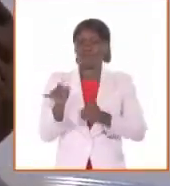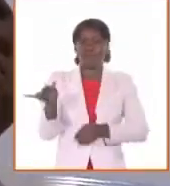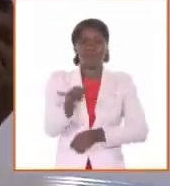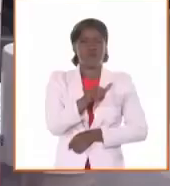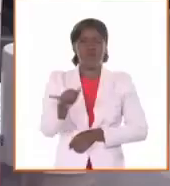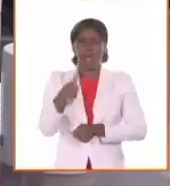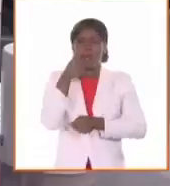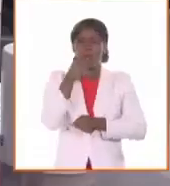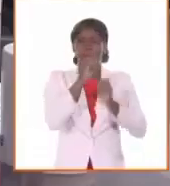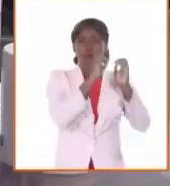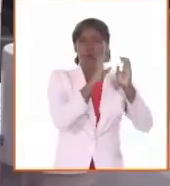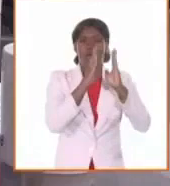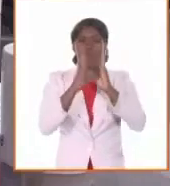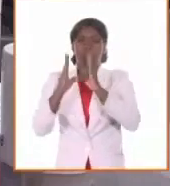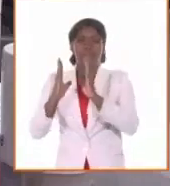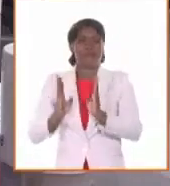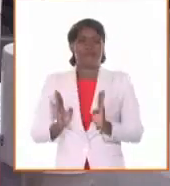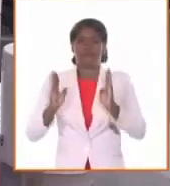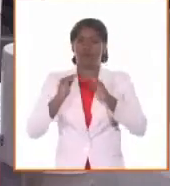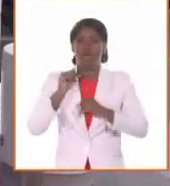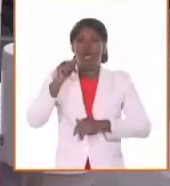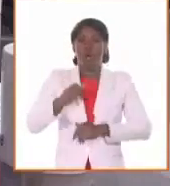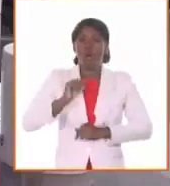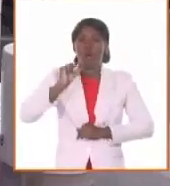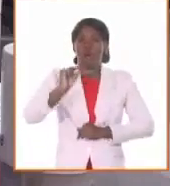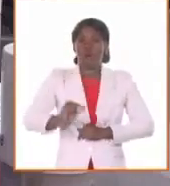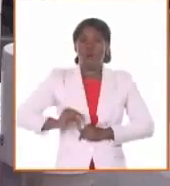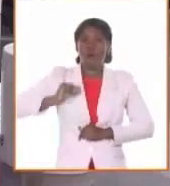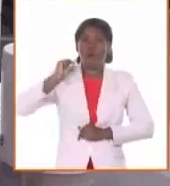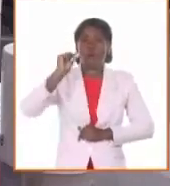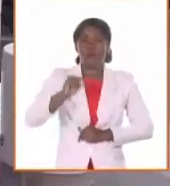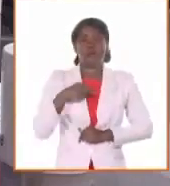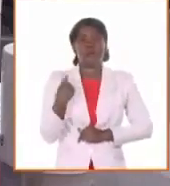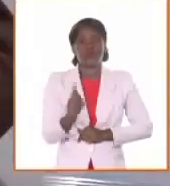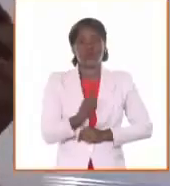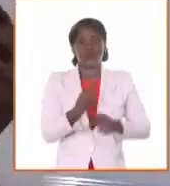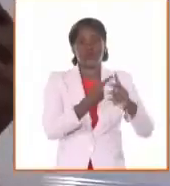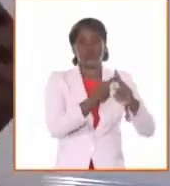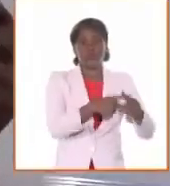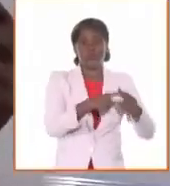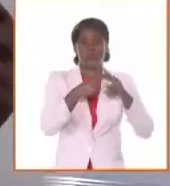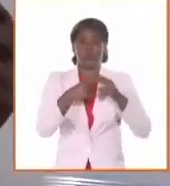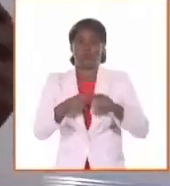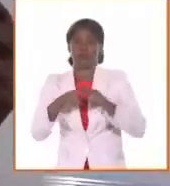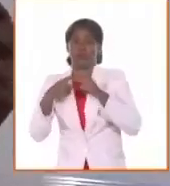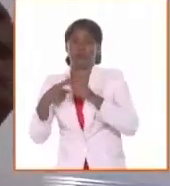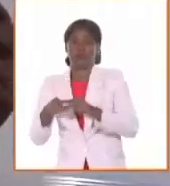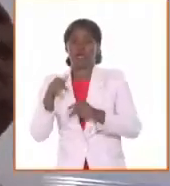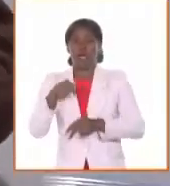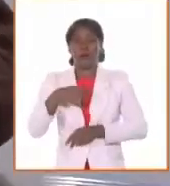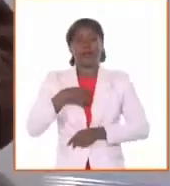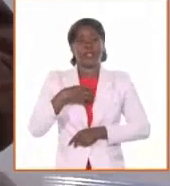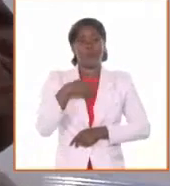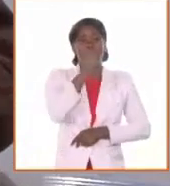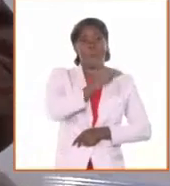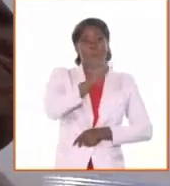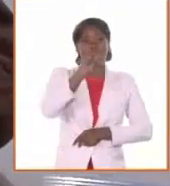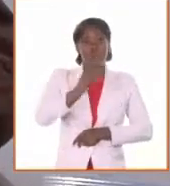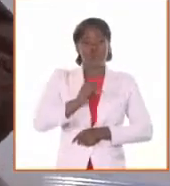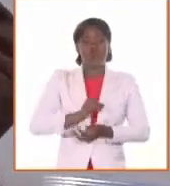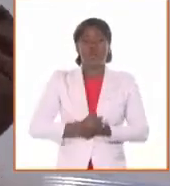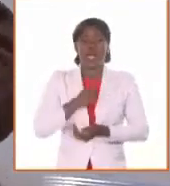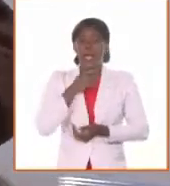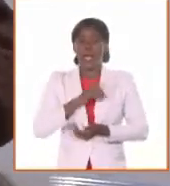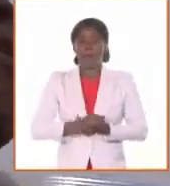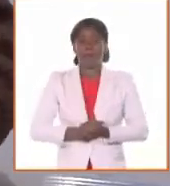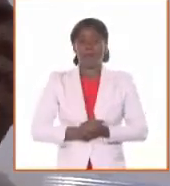organización interna hoy hemos corregido esa posición ya hoy nosotros tenemos administradores y técnicos jurídicos auxiliares que a tiempo